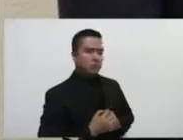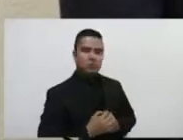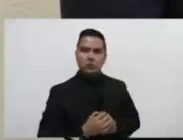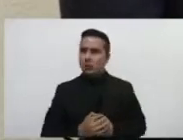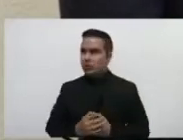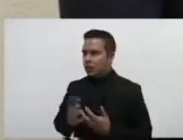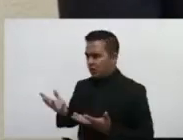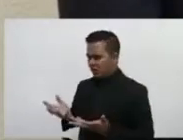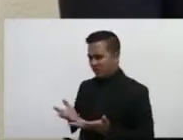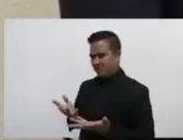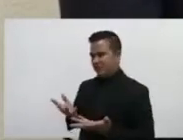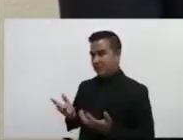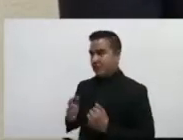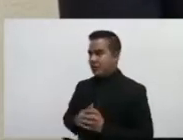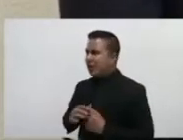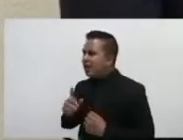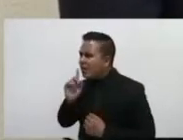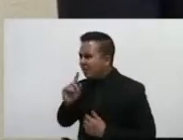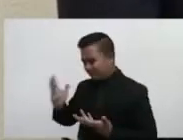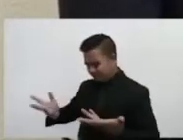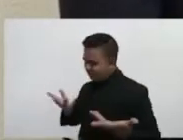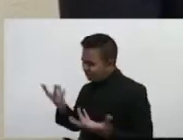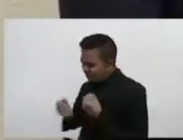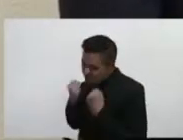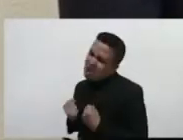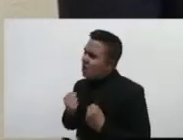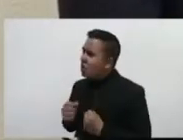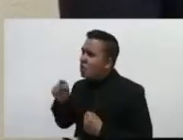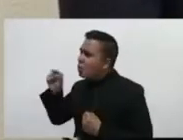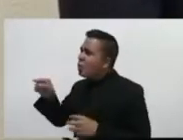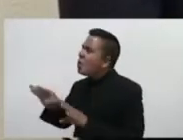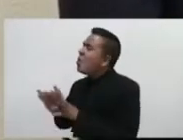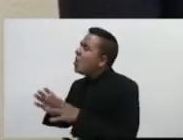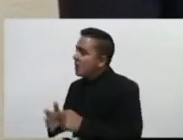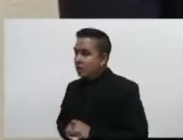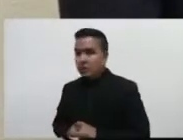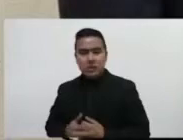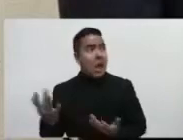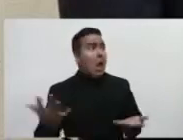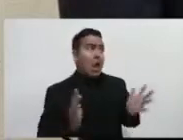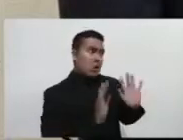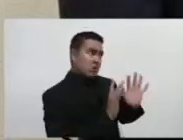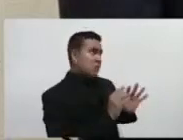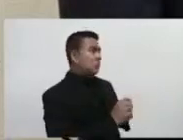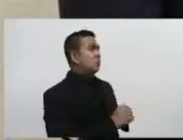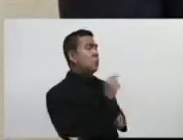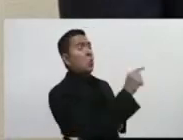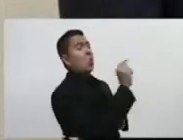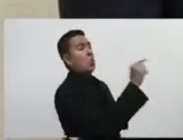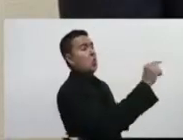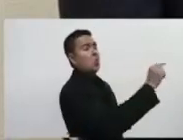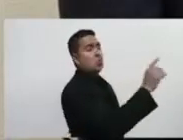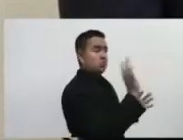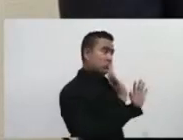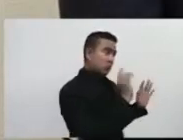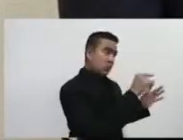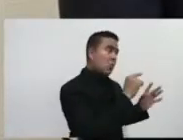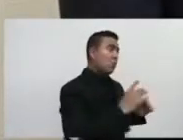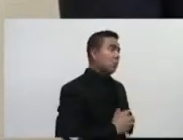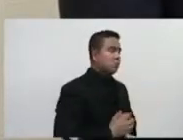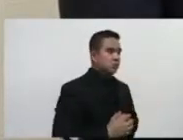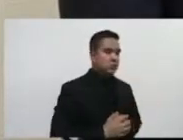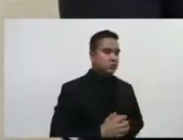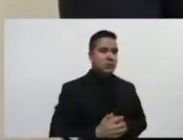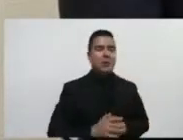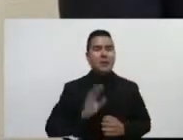Rafael Moreno Valle, dice, no, yo, no. Y luego ella como que hacía un berrinche así, ¿cómo que tú, no? Y